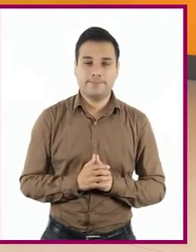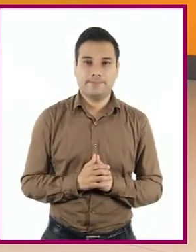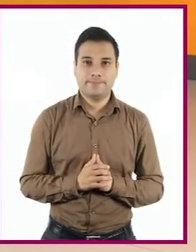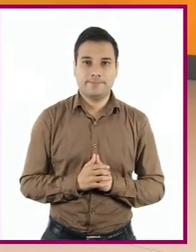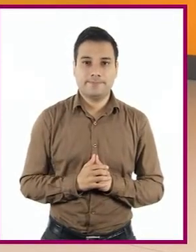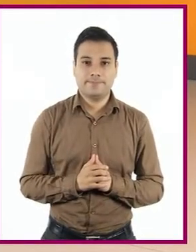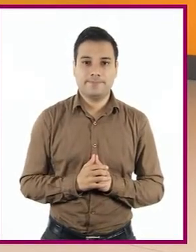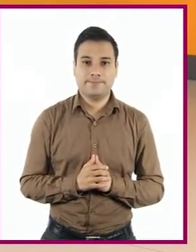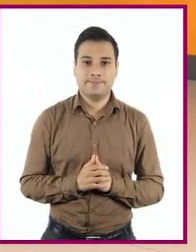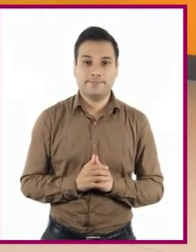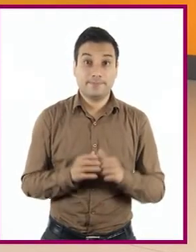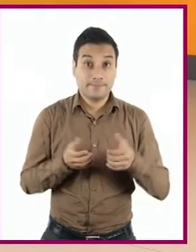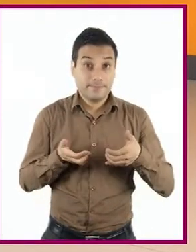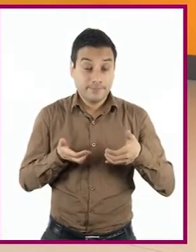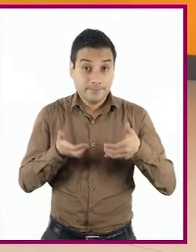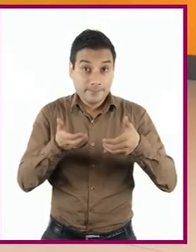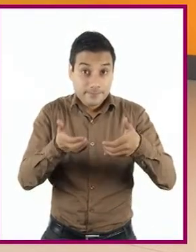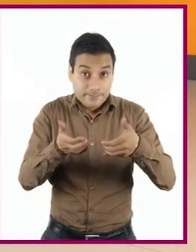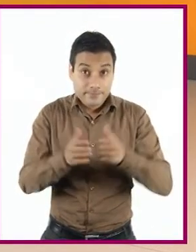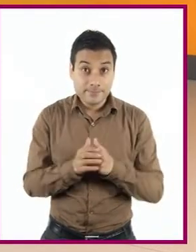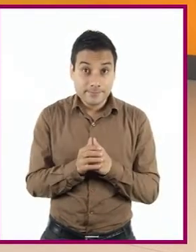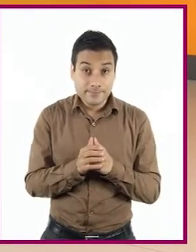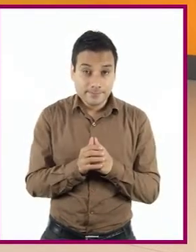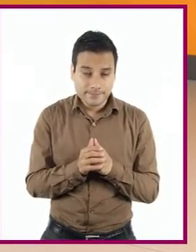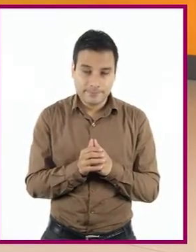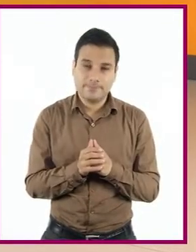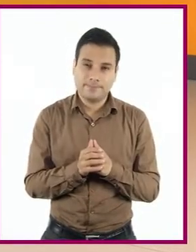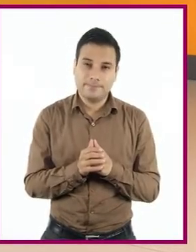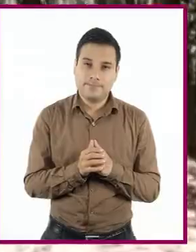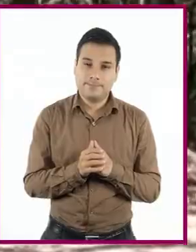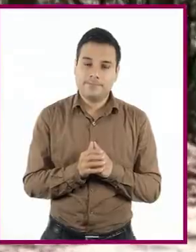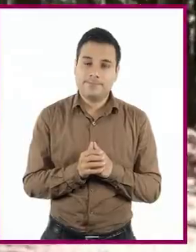2050. Algunas calles de la ciudad han sido